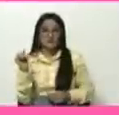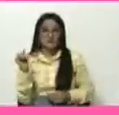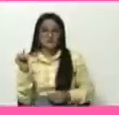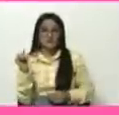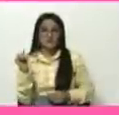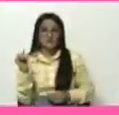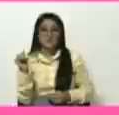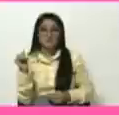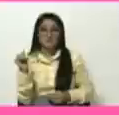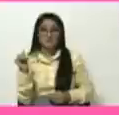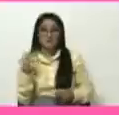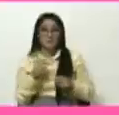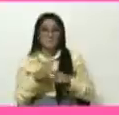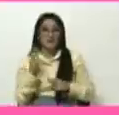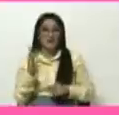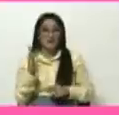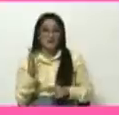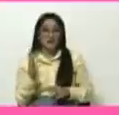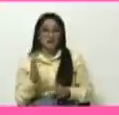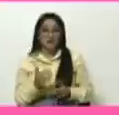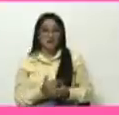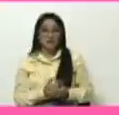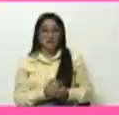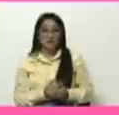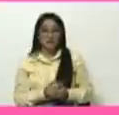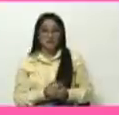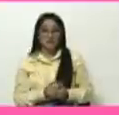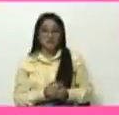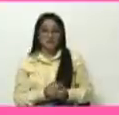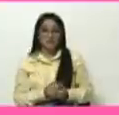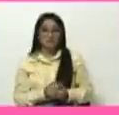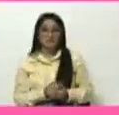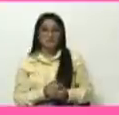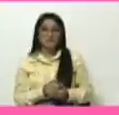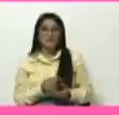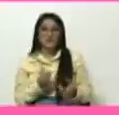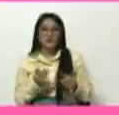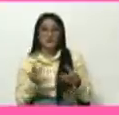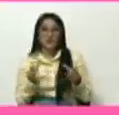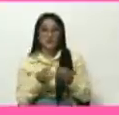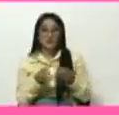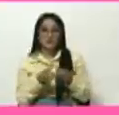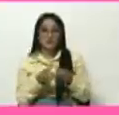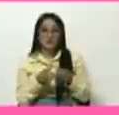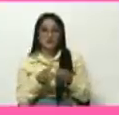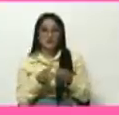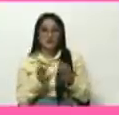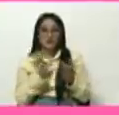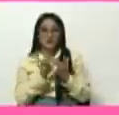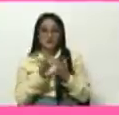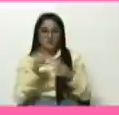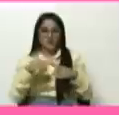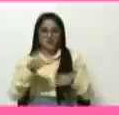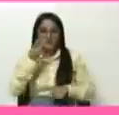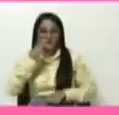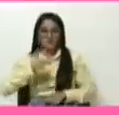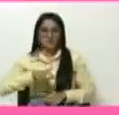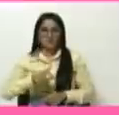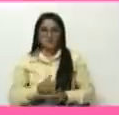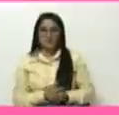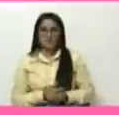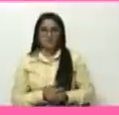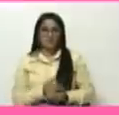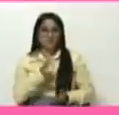Solo una vez hubo peligro de delación por unos compañeros que contactaron a otra persona sin